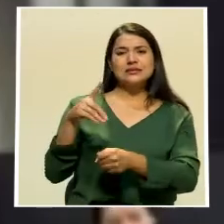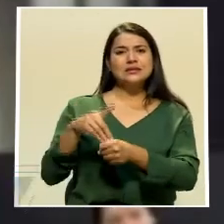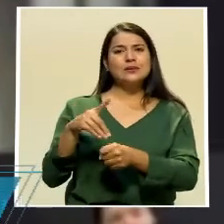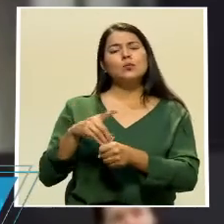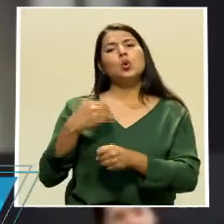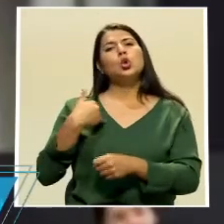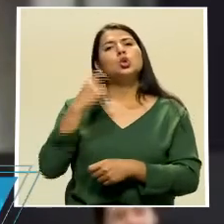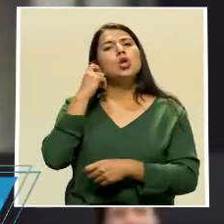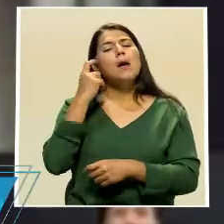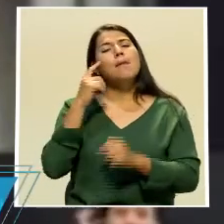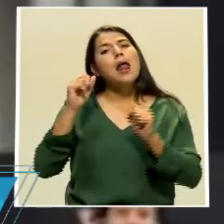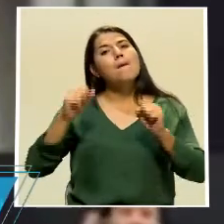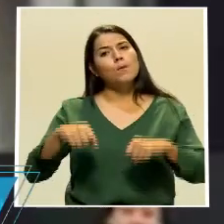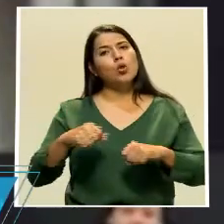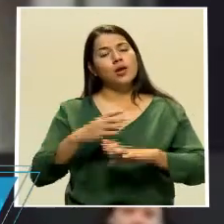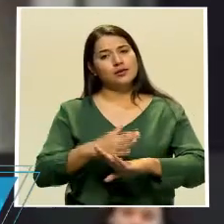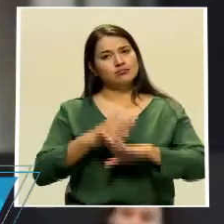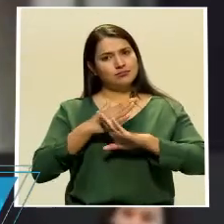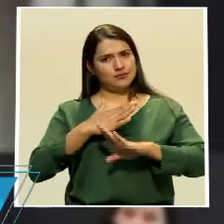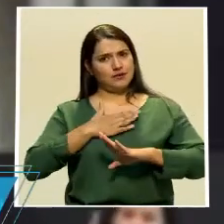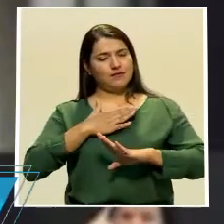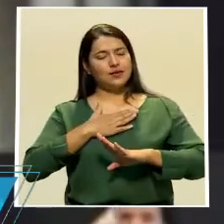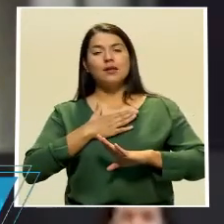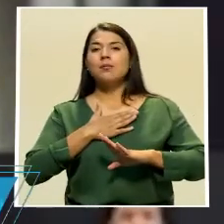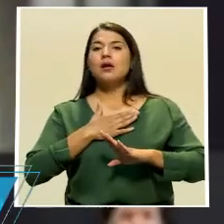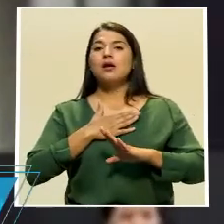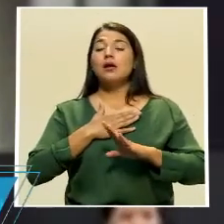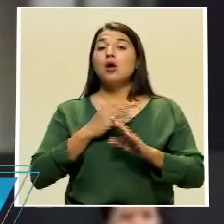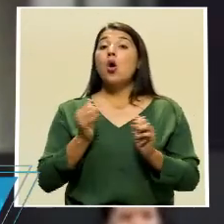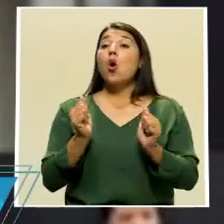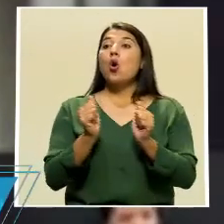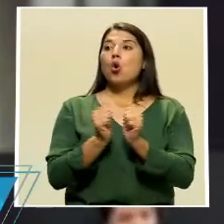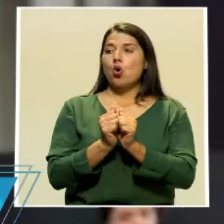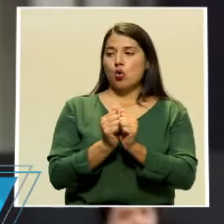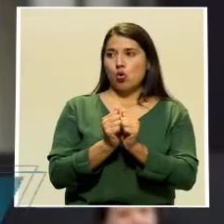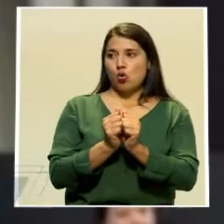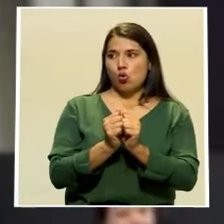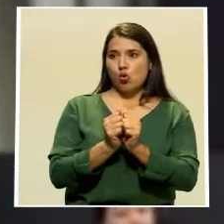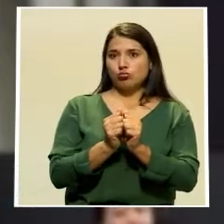para ejercer mi defensa con base en los siguientes argumentos.